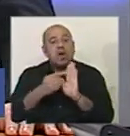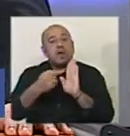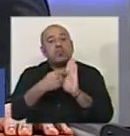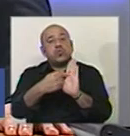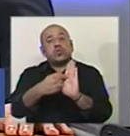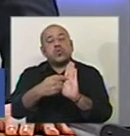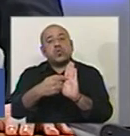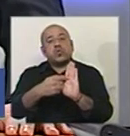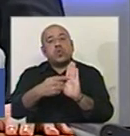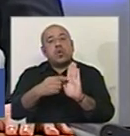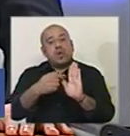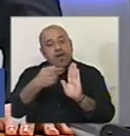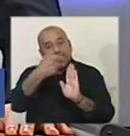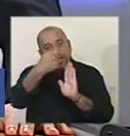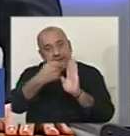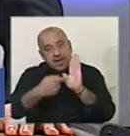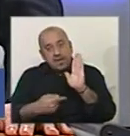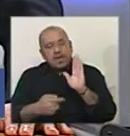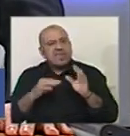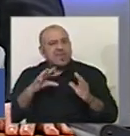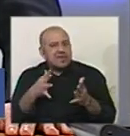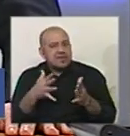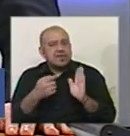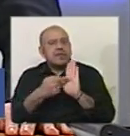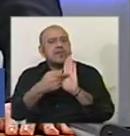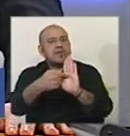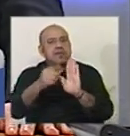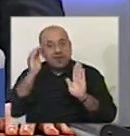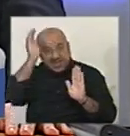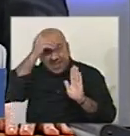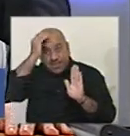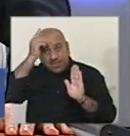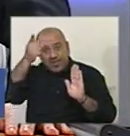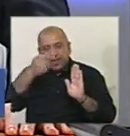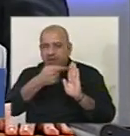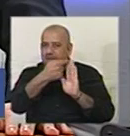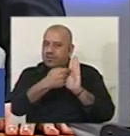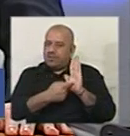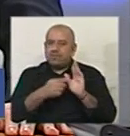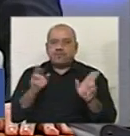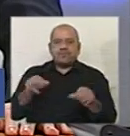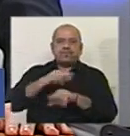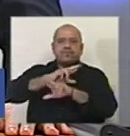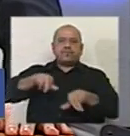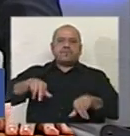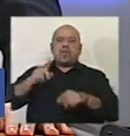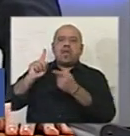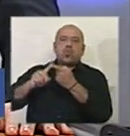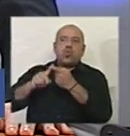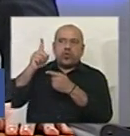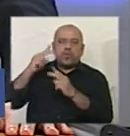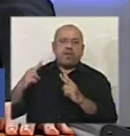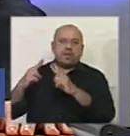Aires recoge un acápite de Trump en cuanto a que rechaza el Acuerdo de París. Y